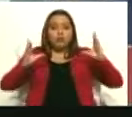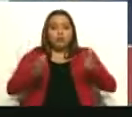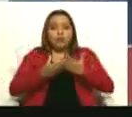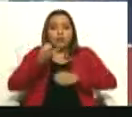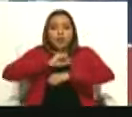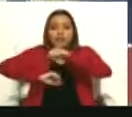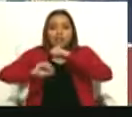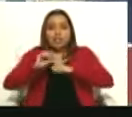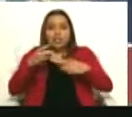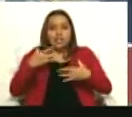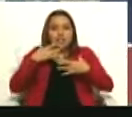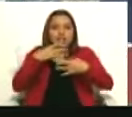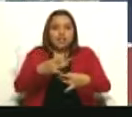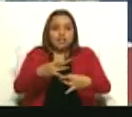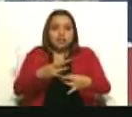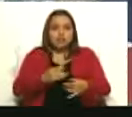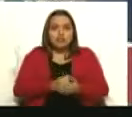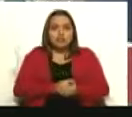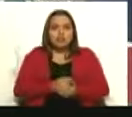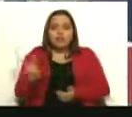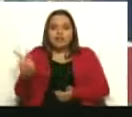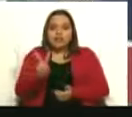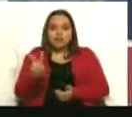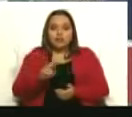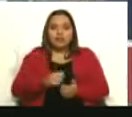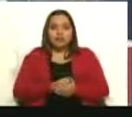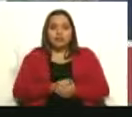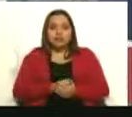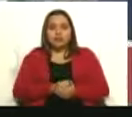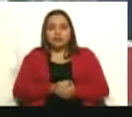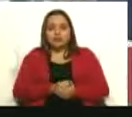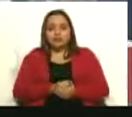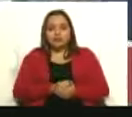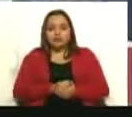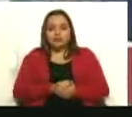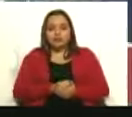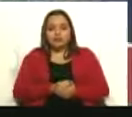los intereses de Venezuela. La doctora.